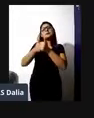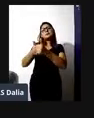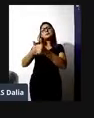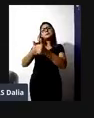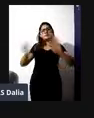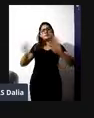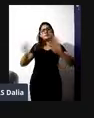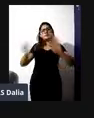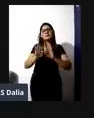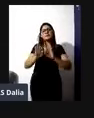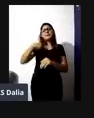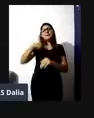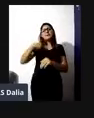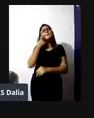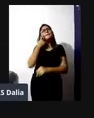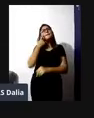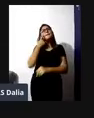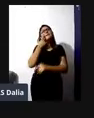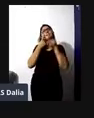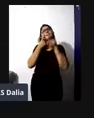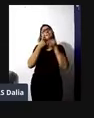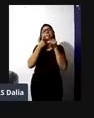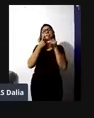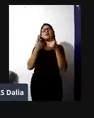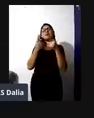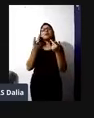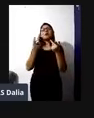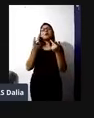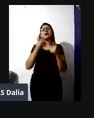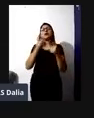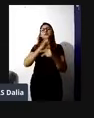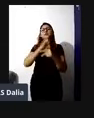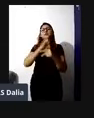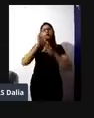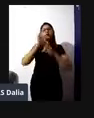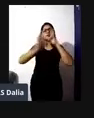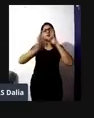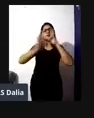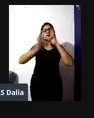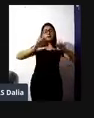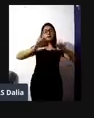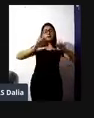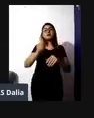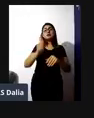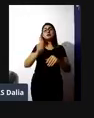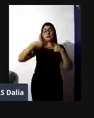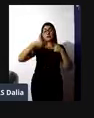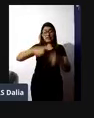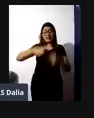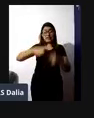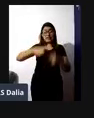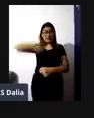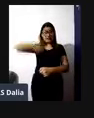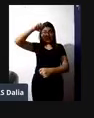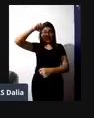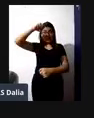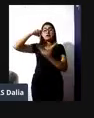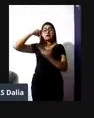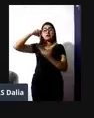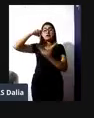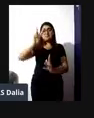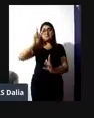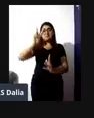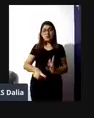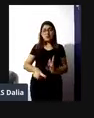más vulnerable son los adultos mayores y estoy totalmente convencida de ello, sin duda, pero también las personas